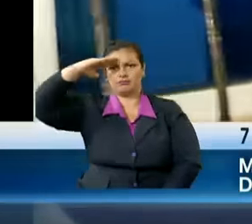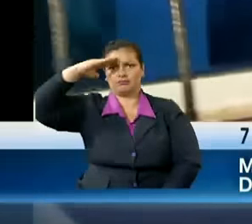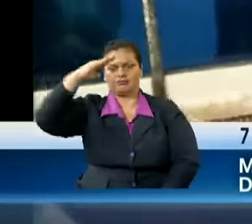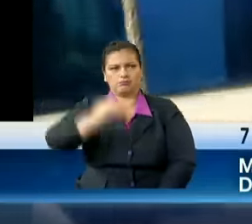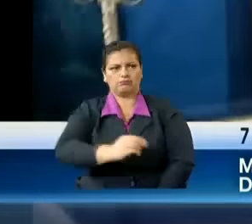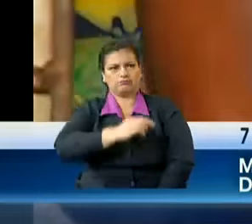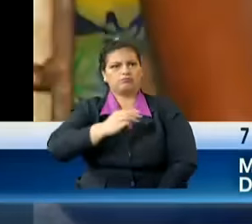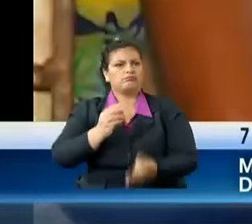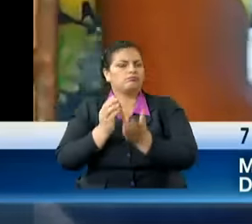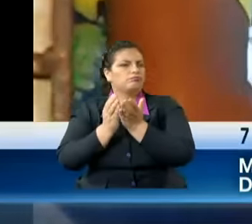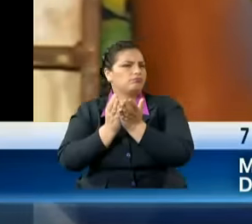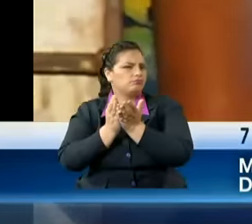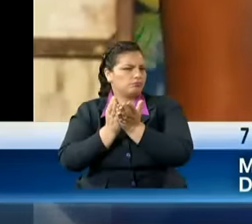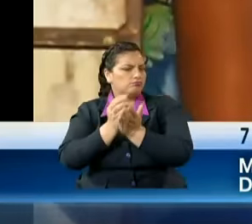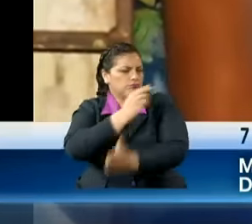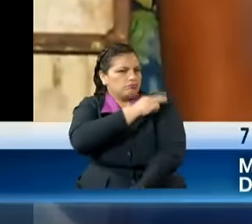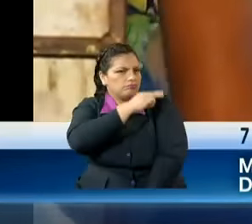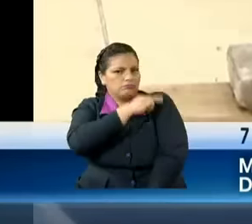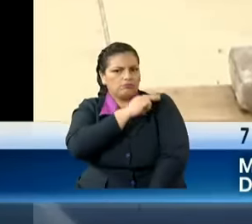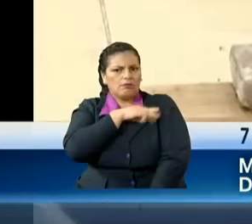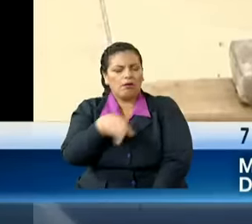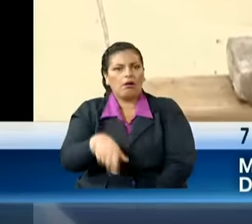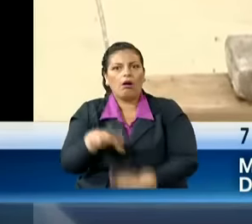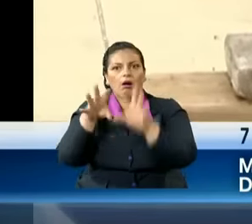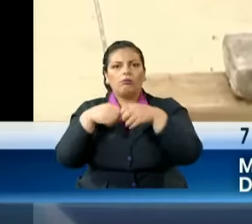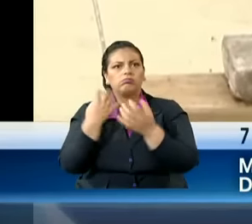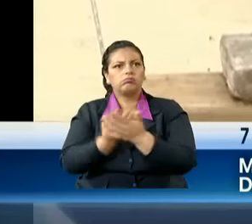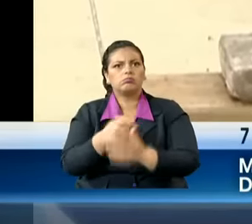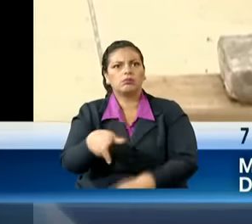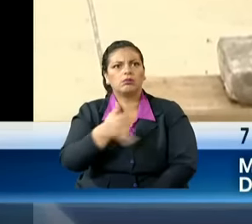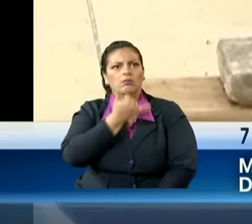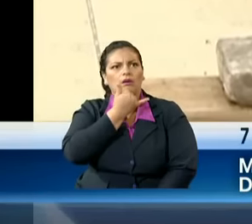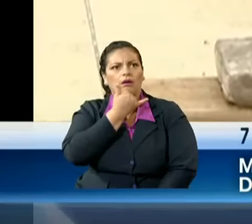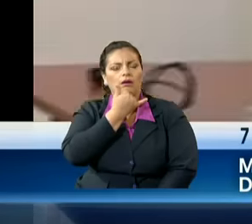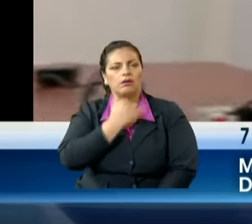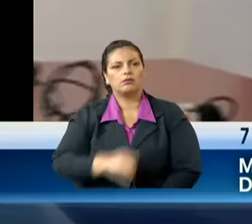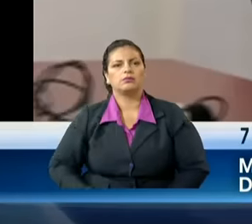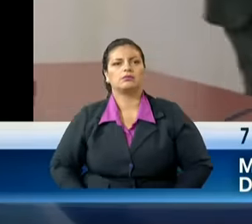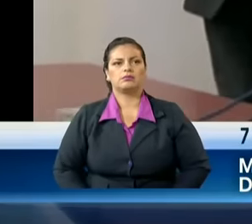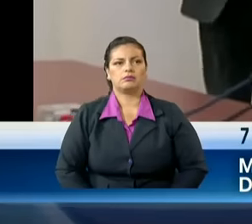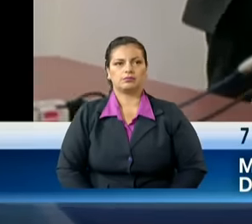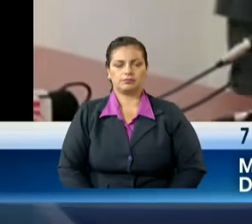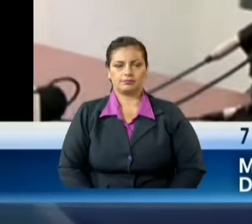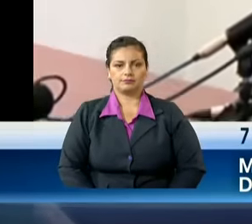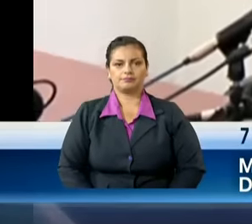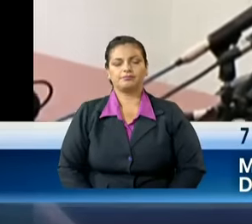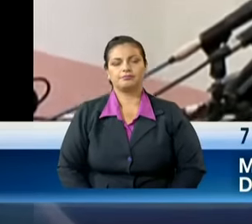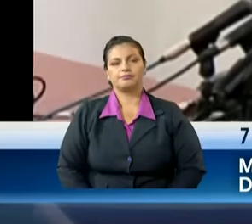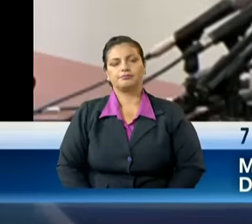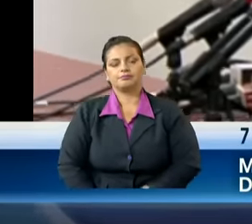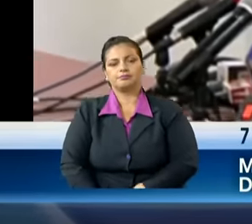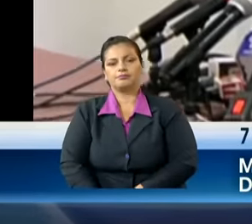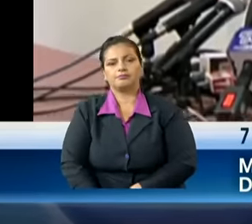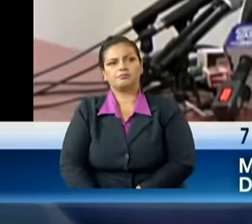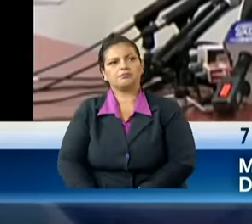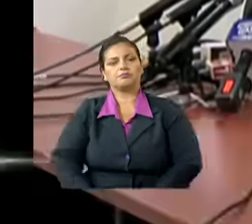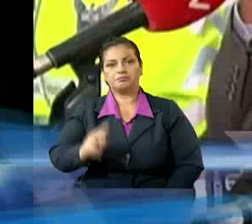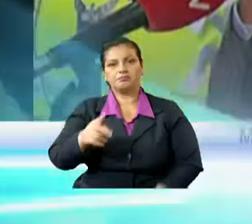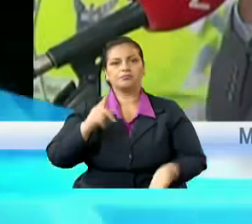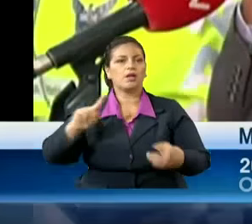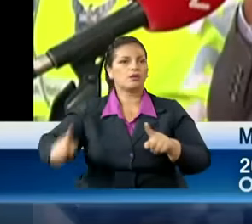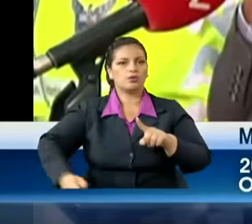que se dedicaban al tráfico internacional de sustancias estupefacientes. El viceministro del Interior detalló el modus